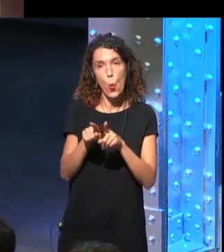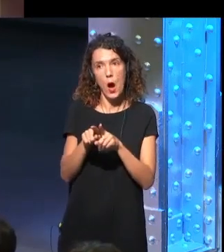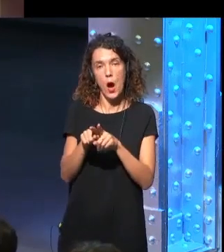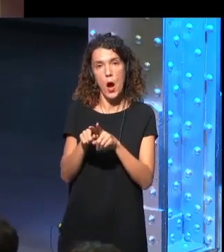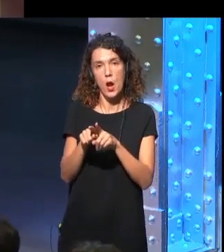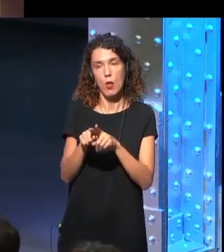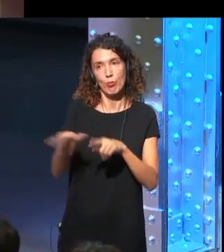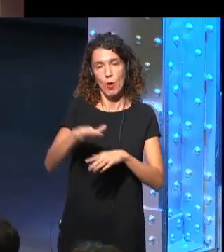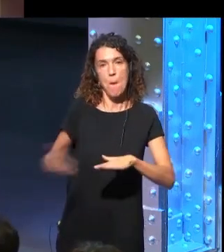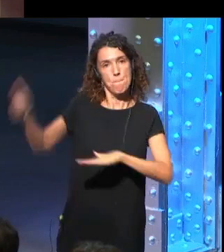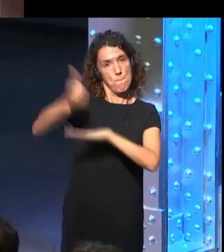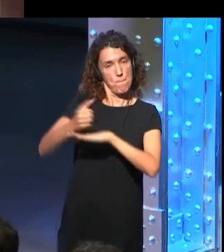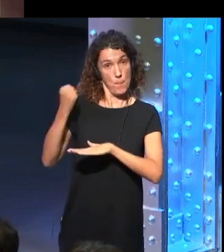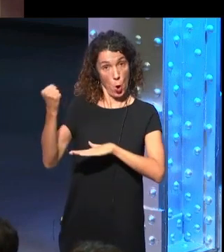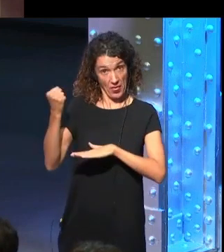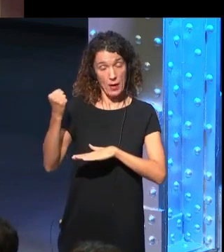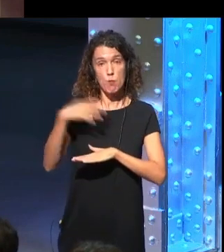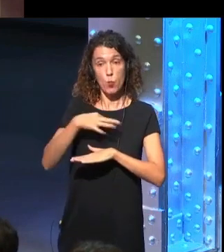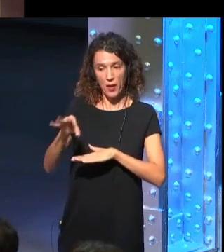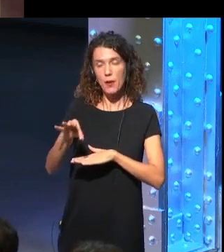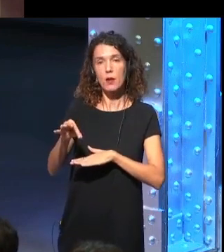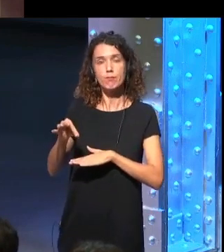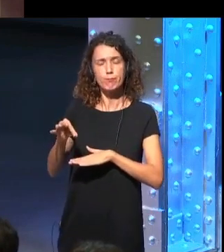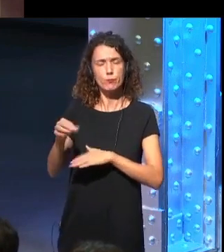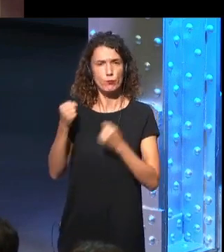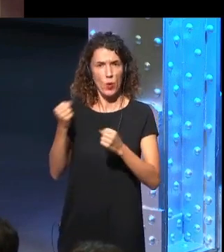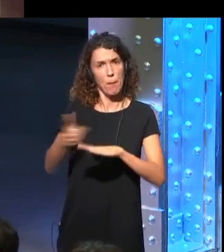lugares tan cruciales del poder en los que pueden